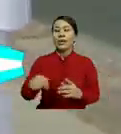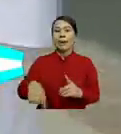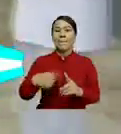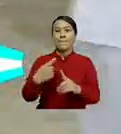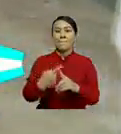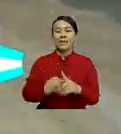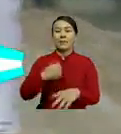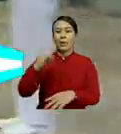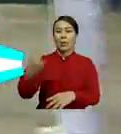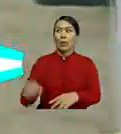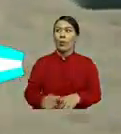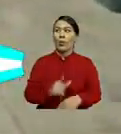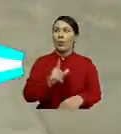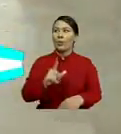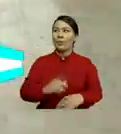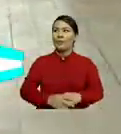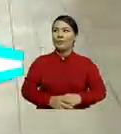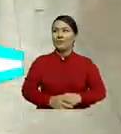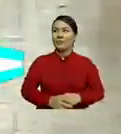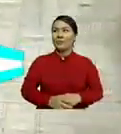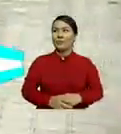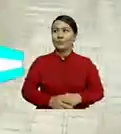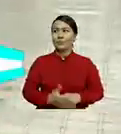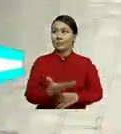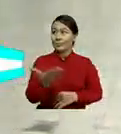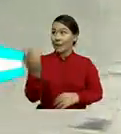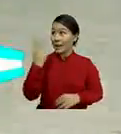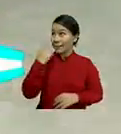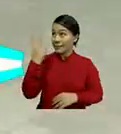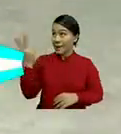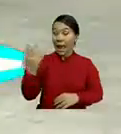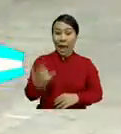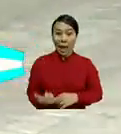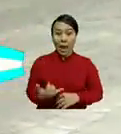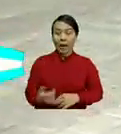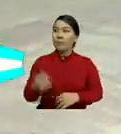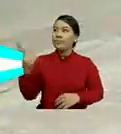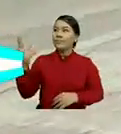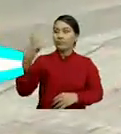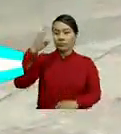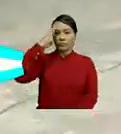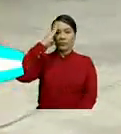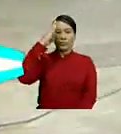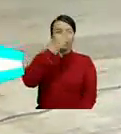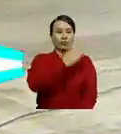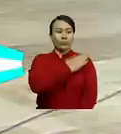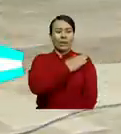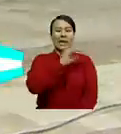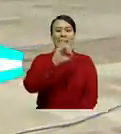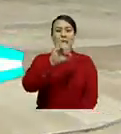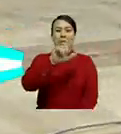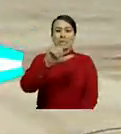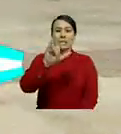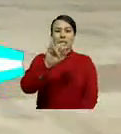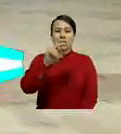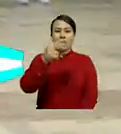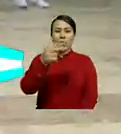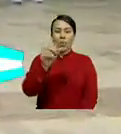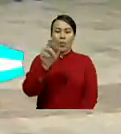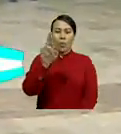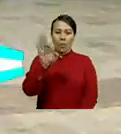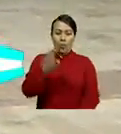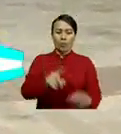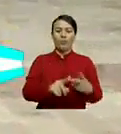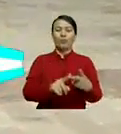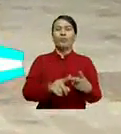julianas. De lo que ustedes ven en ese momento, estamos hablando de la Academia Naval Almirante Illigor, también